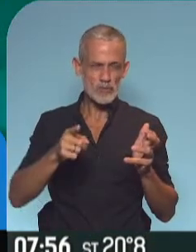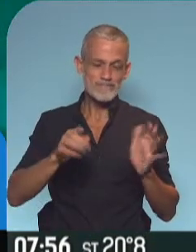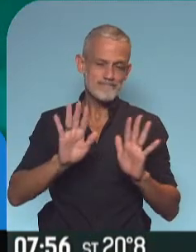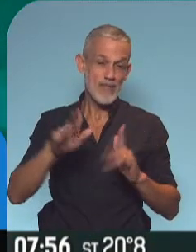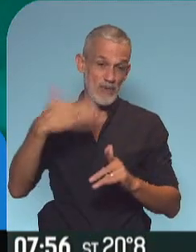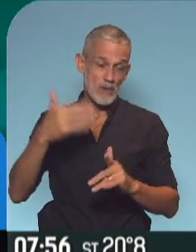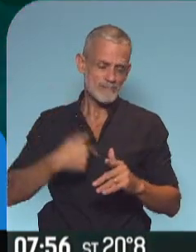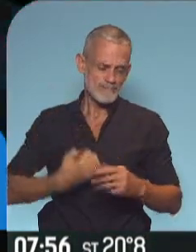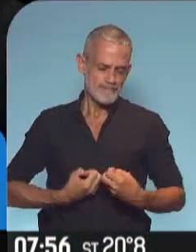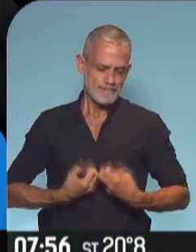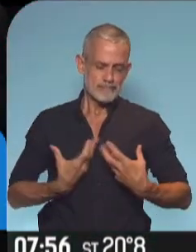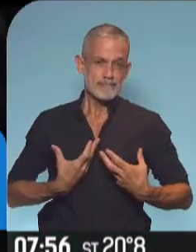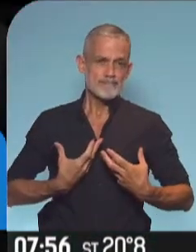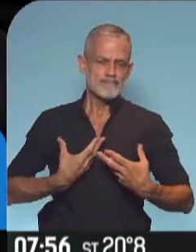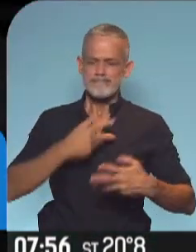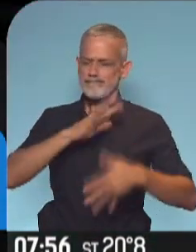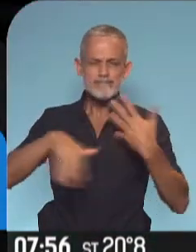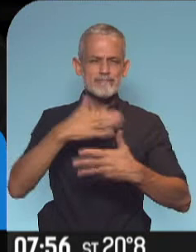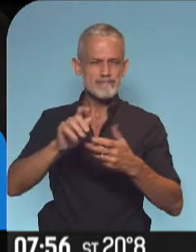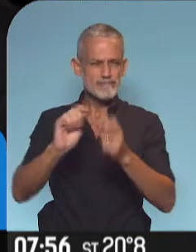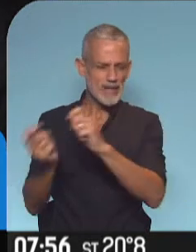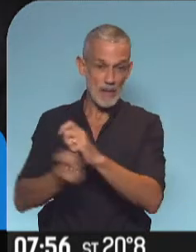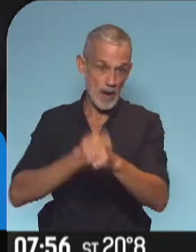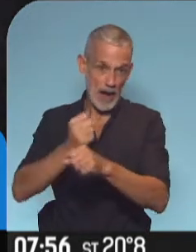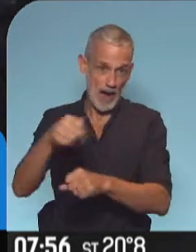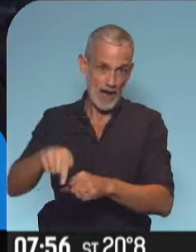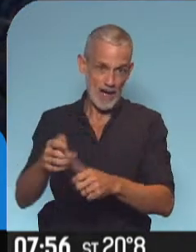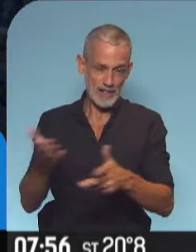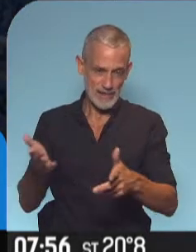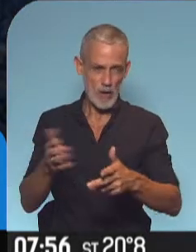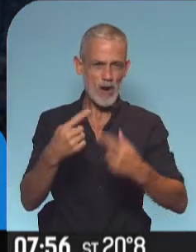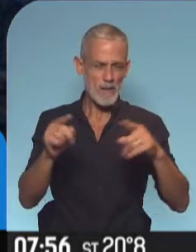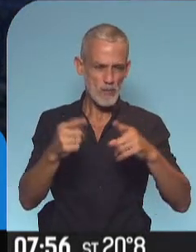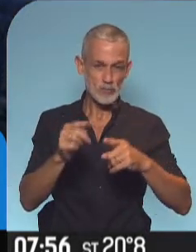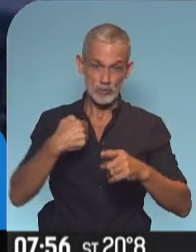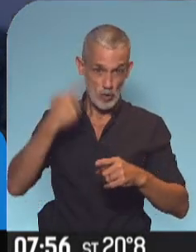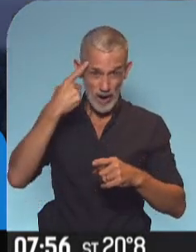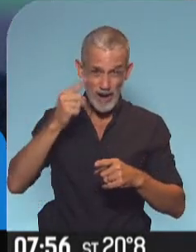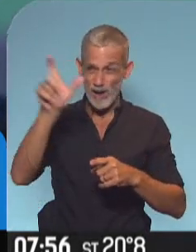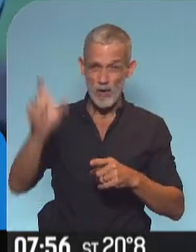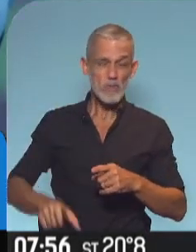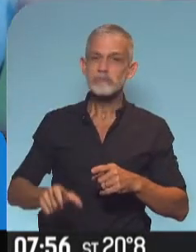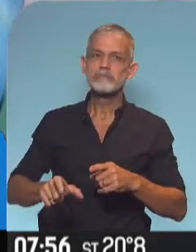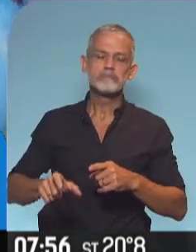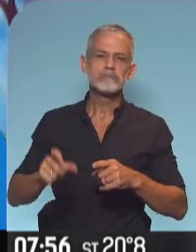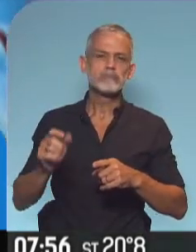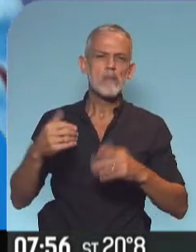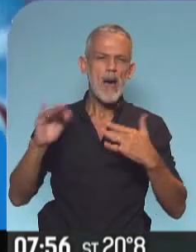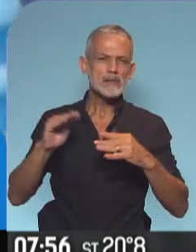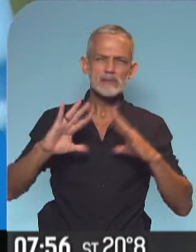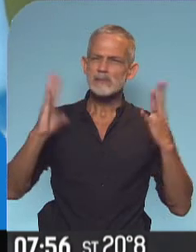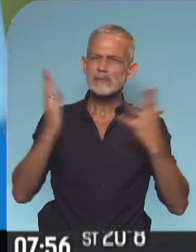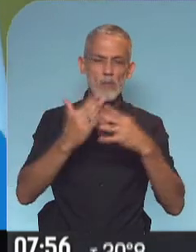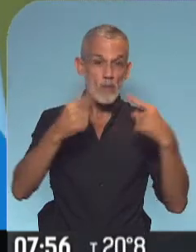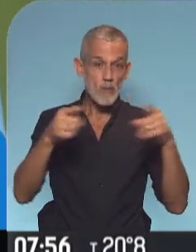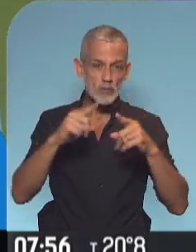él, armó esta revolución que dura hasta ahora. Y me parece que es el músico que más se toca su música, el músico